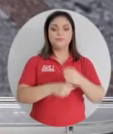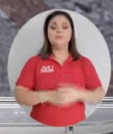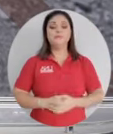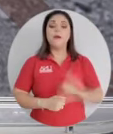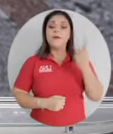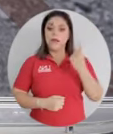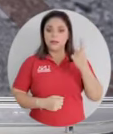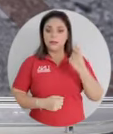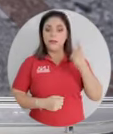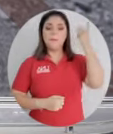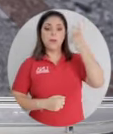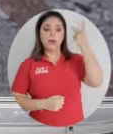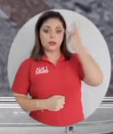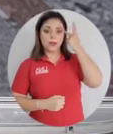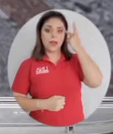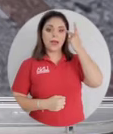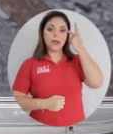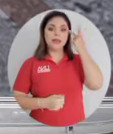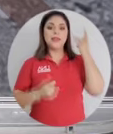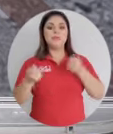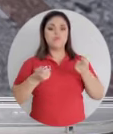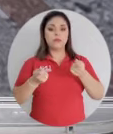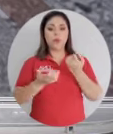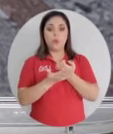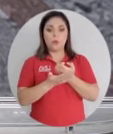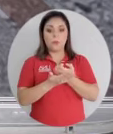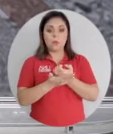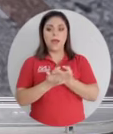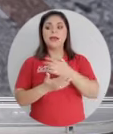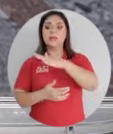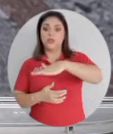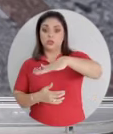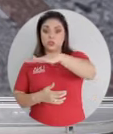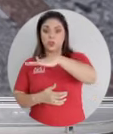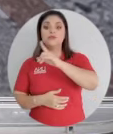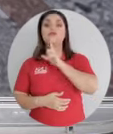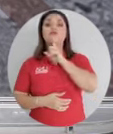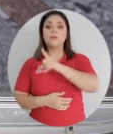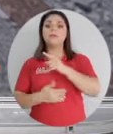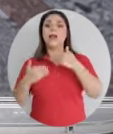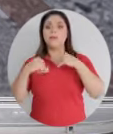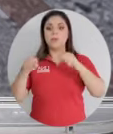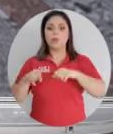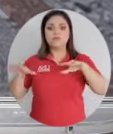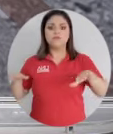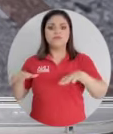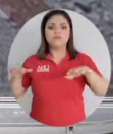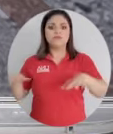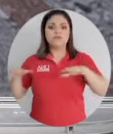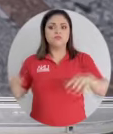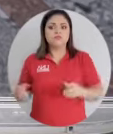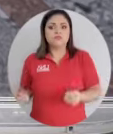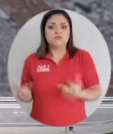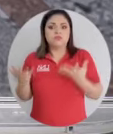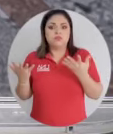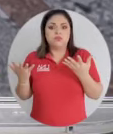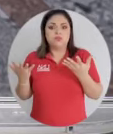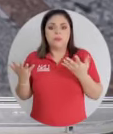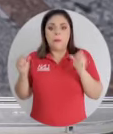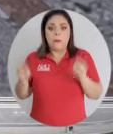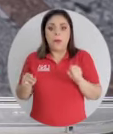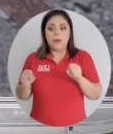falta una política de dinamización económica de los sectores que realmente tienen oportunidad de dinamizarse y de generar